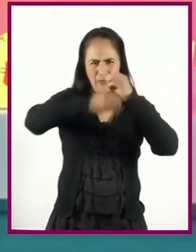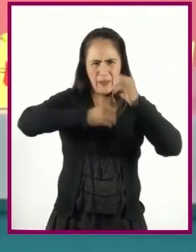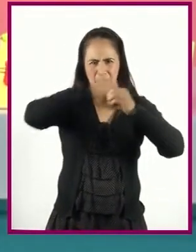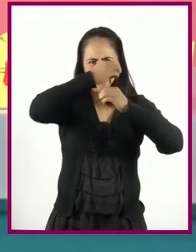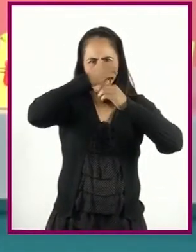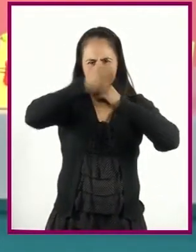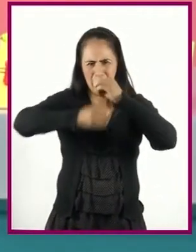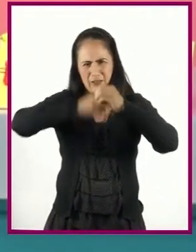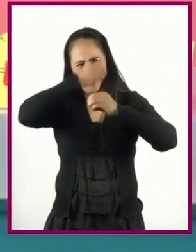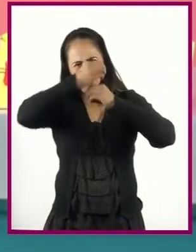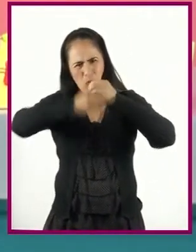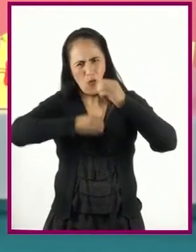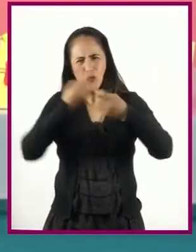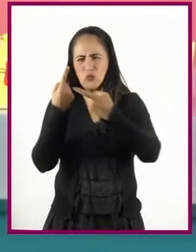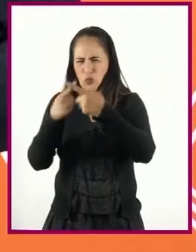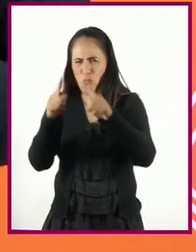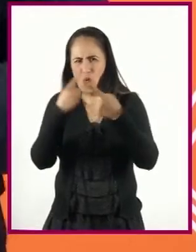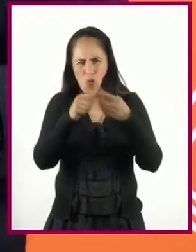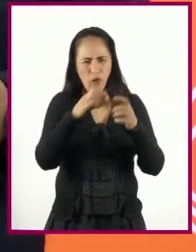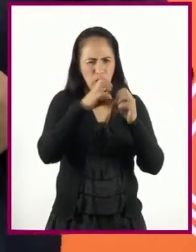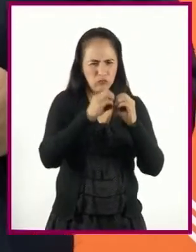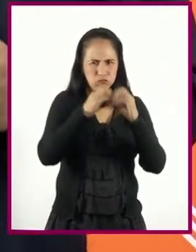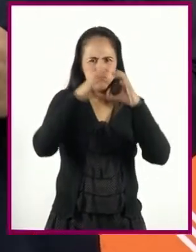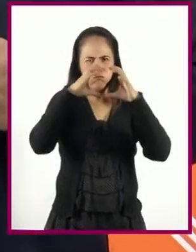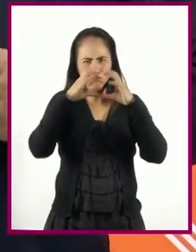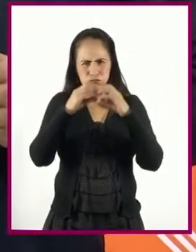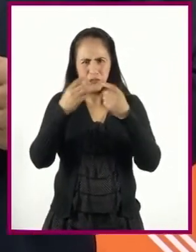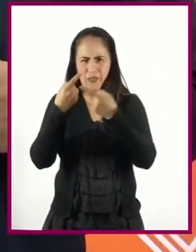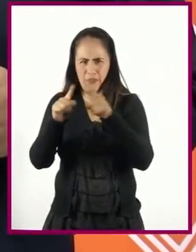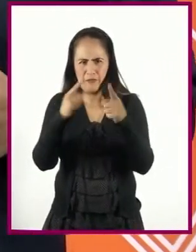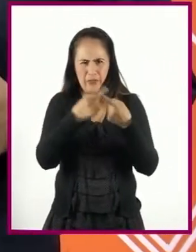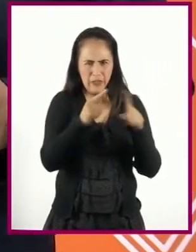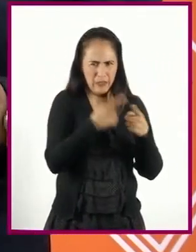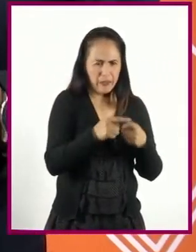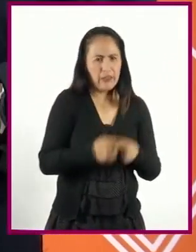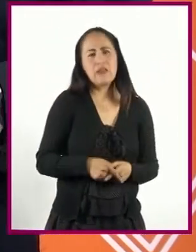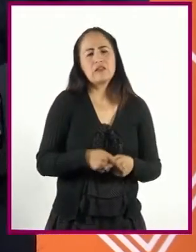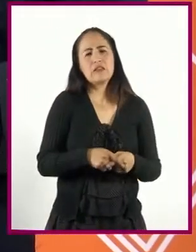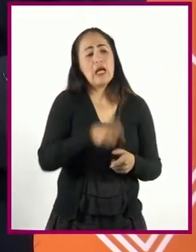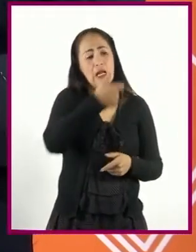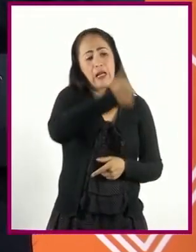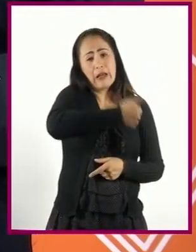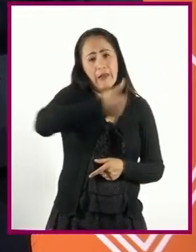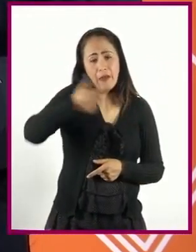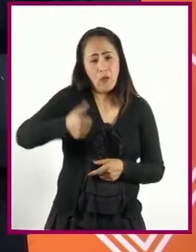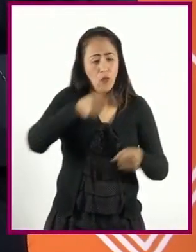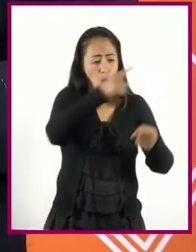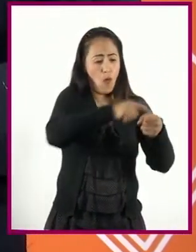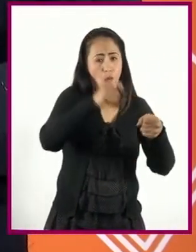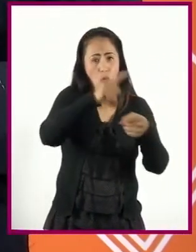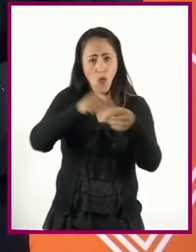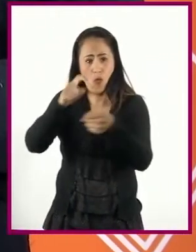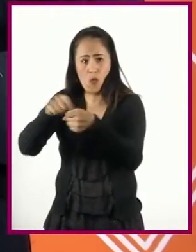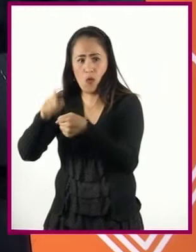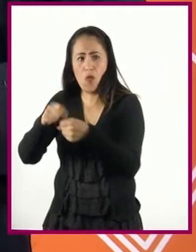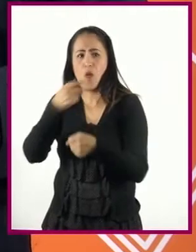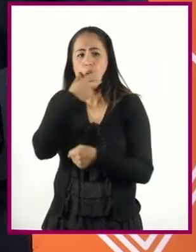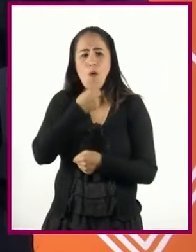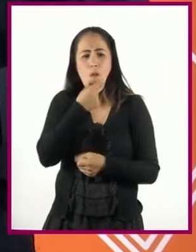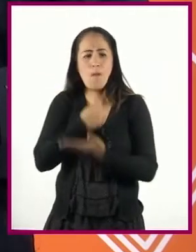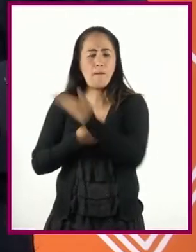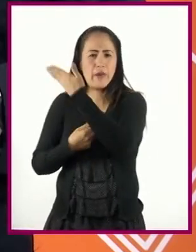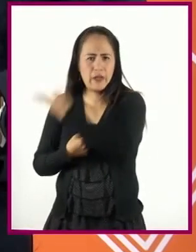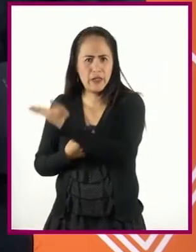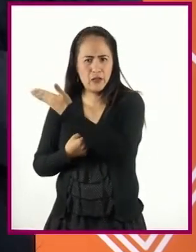de distintos colores y tamaños. A cada elemento se le asigna un color específico, gracias a los químicos Robert Corey,